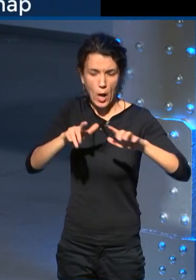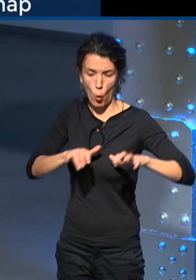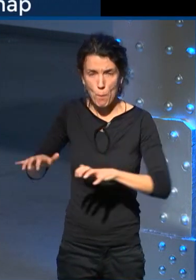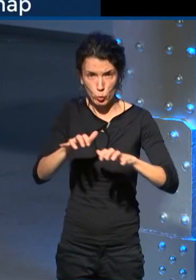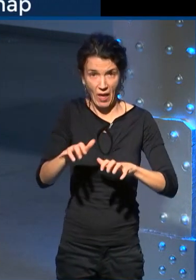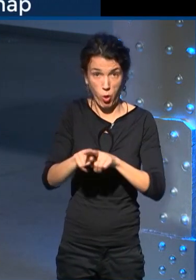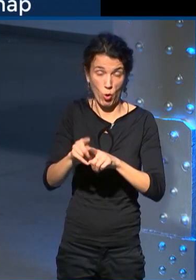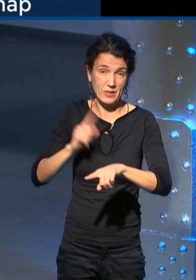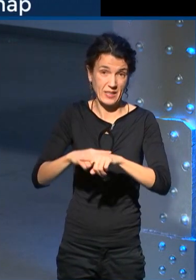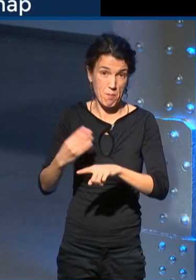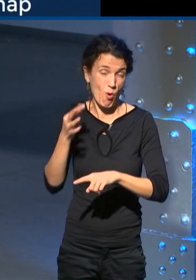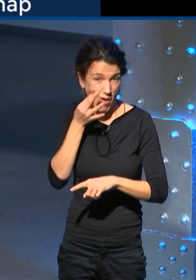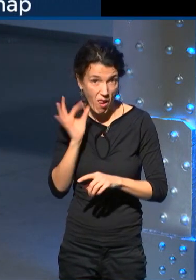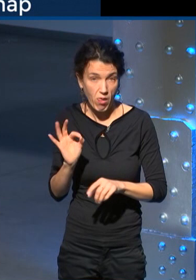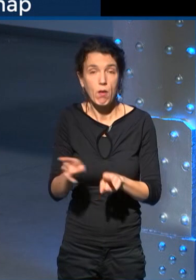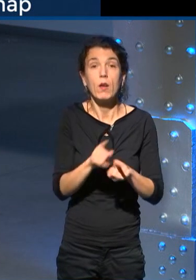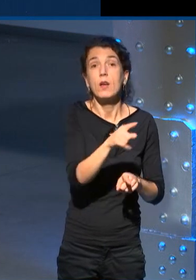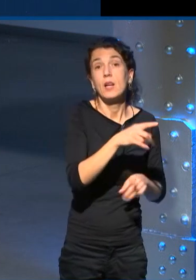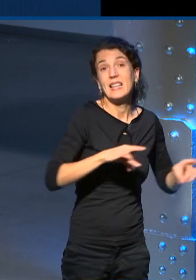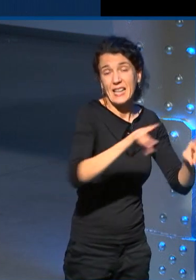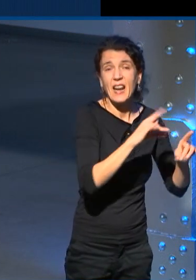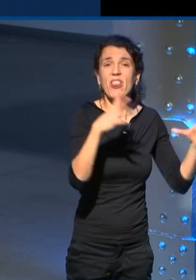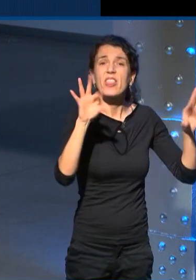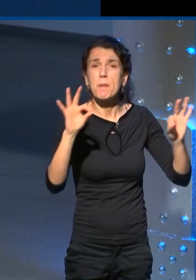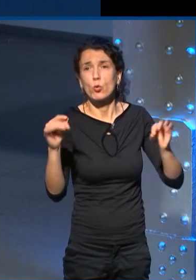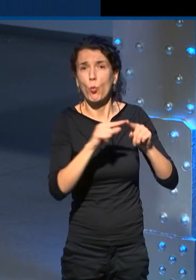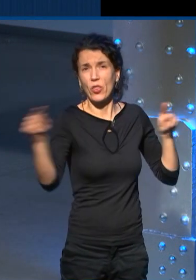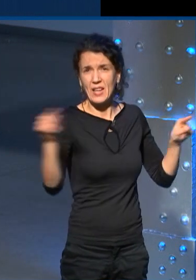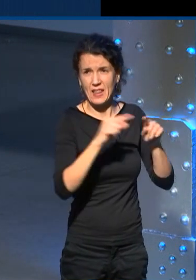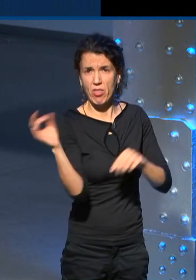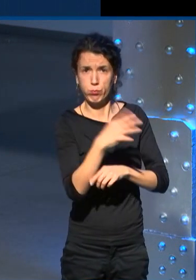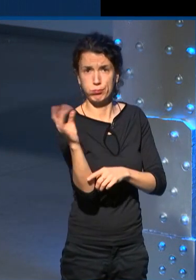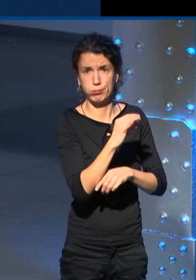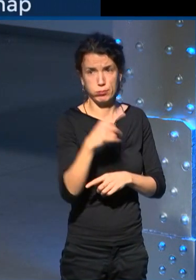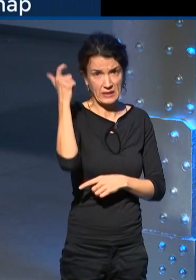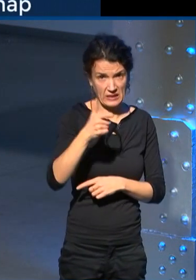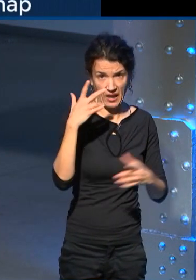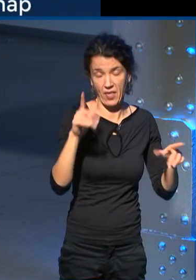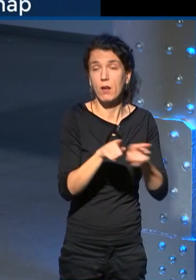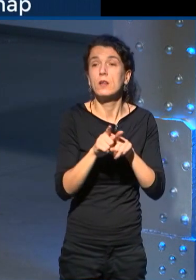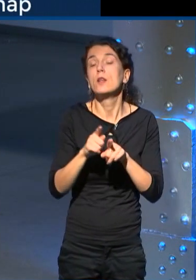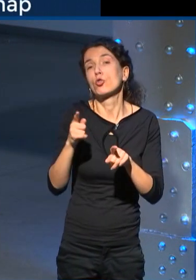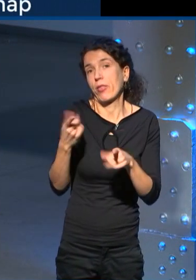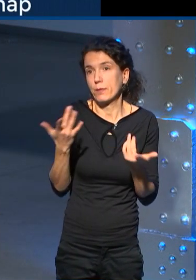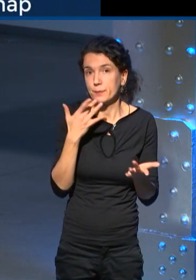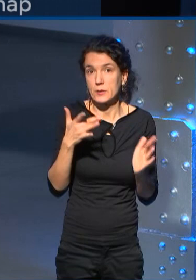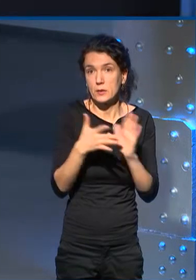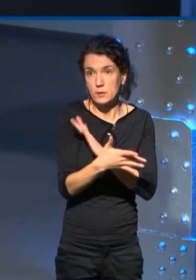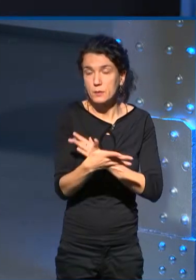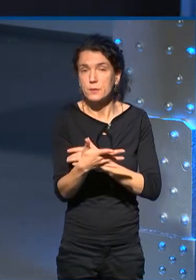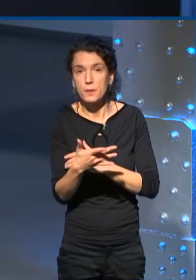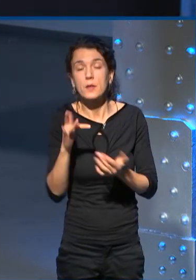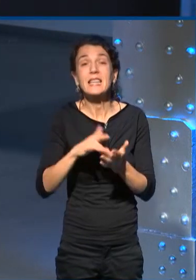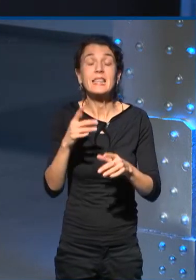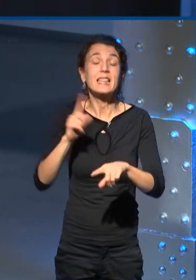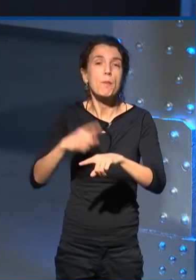pretendiéramos procesar esas imágenes en tierra, tardan 10 minutos en llegar a la Tierra por la distancia. Entonces, para cuando nos pusiéramos a procesarla, la nave ya se habría estrellado contra el suelo.